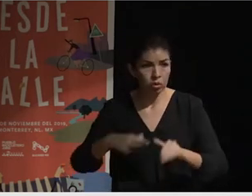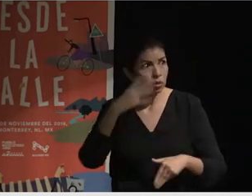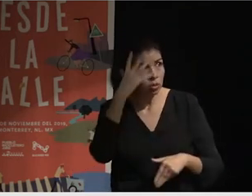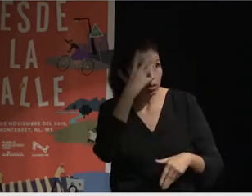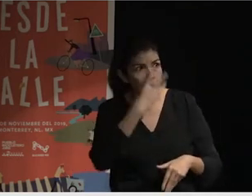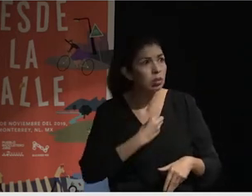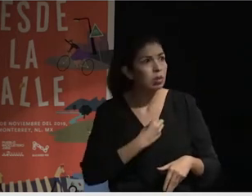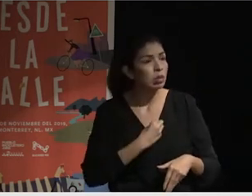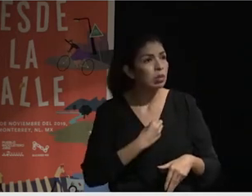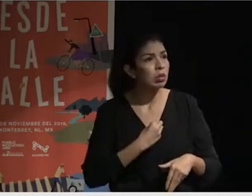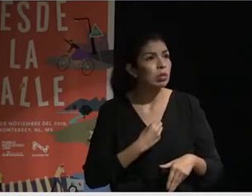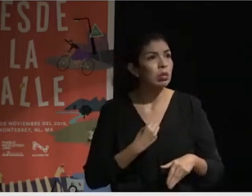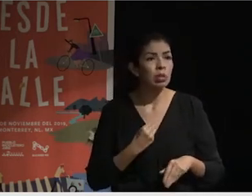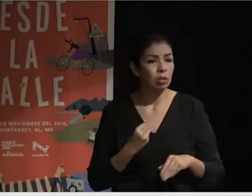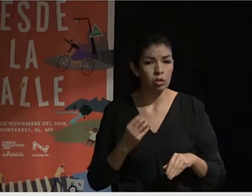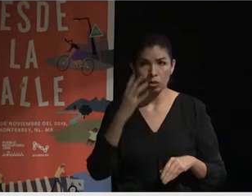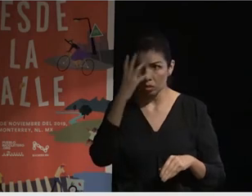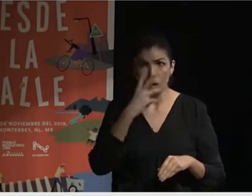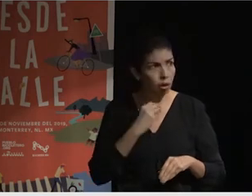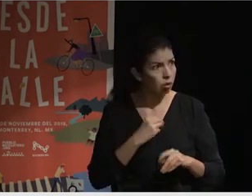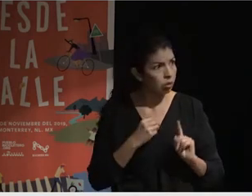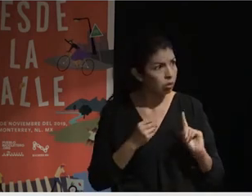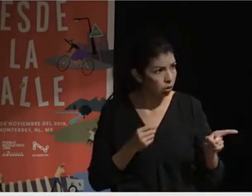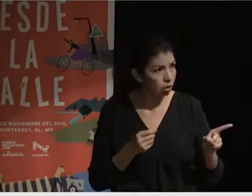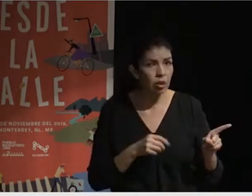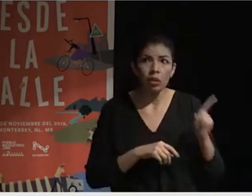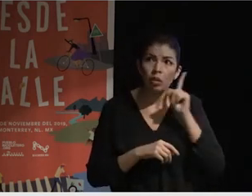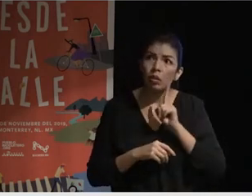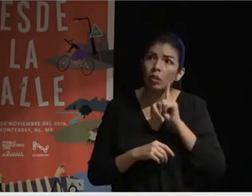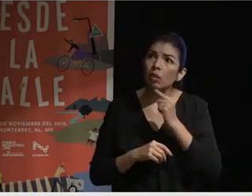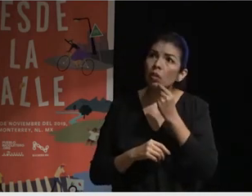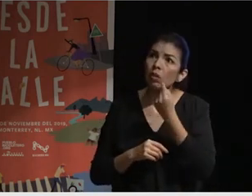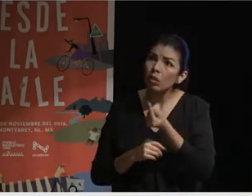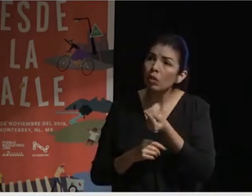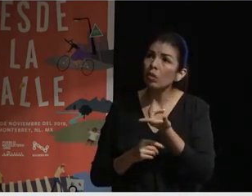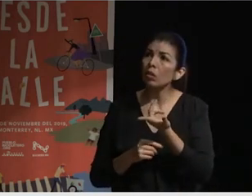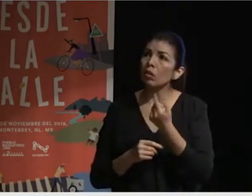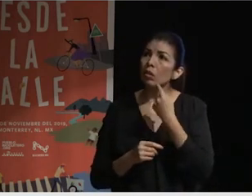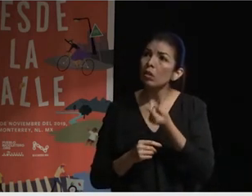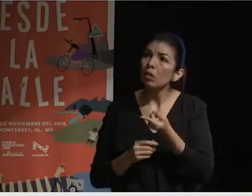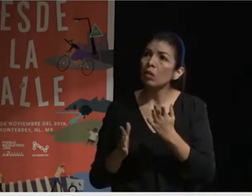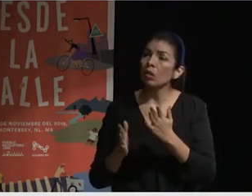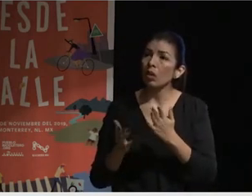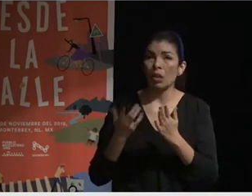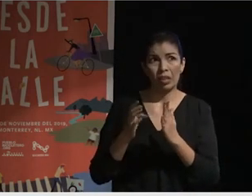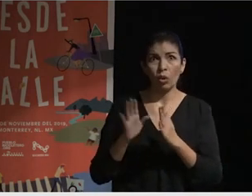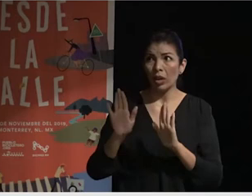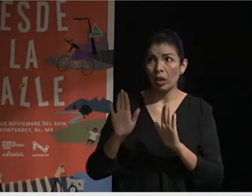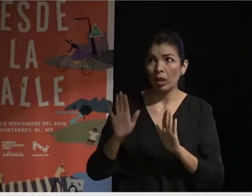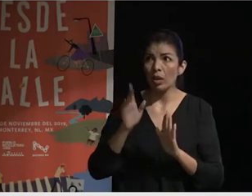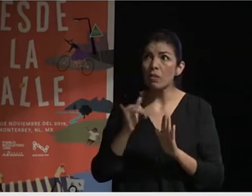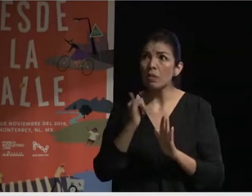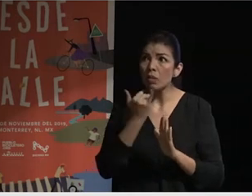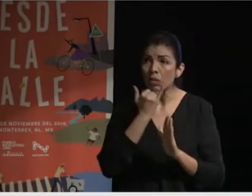35, la otra mujer ya de 65, de repente le contesta: pues a mí eso no me preocupa, yo soy dueña de mi casa. Y